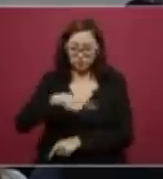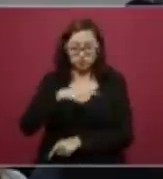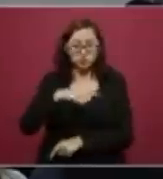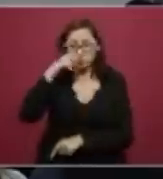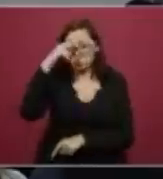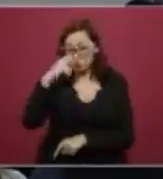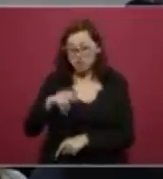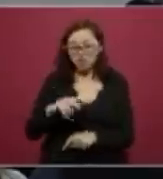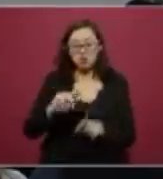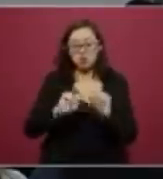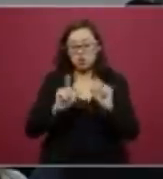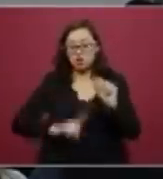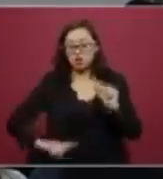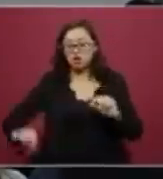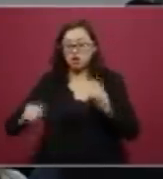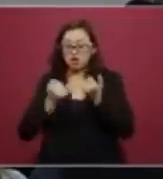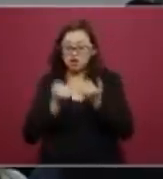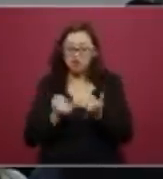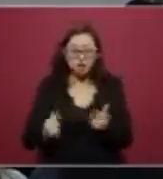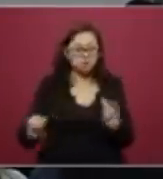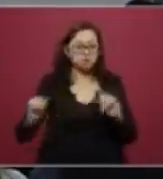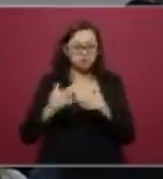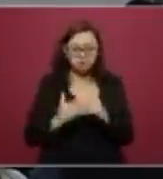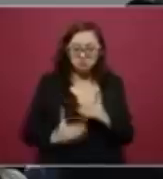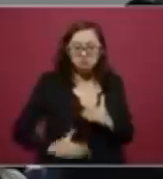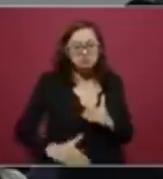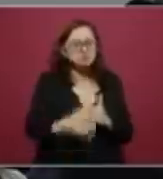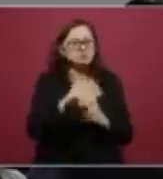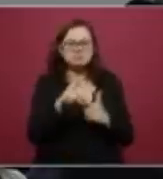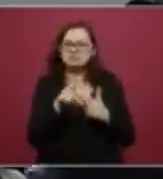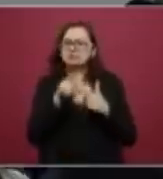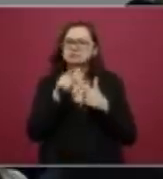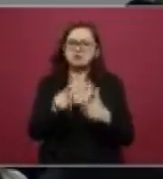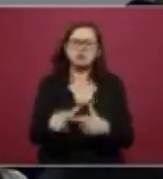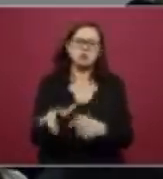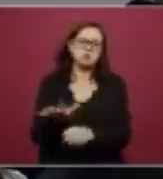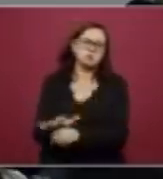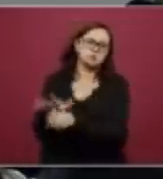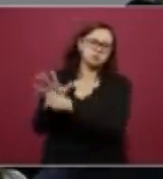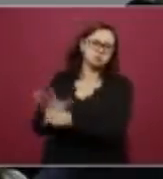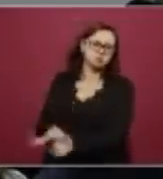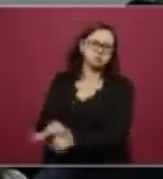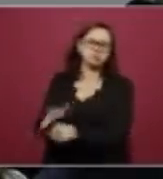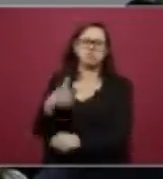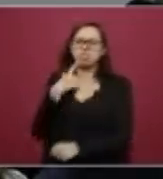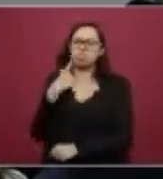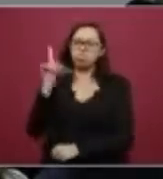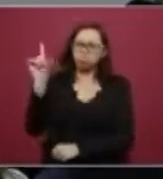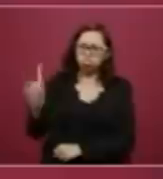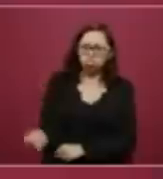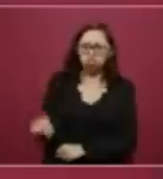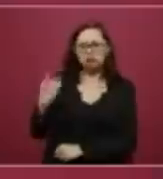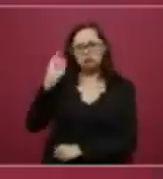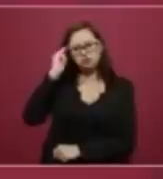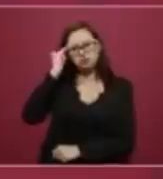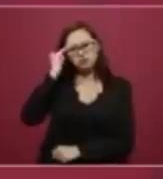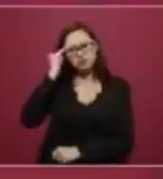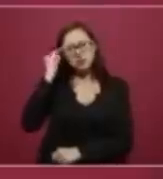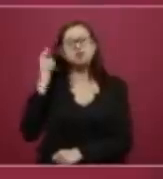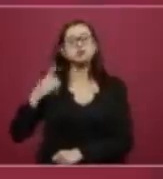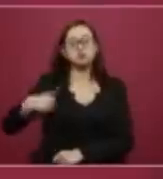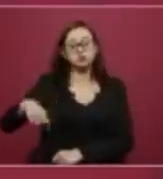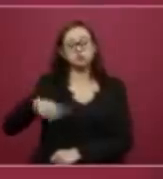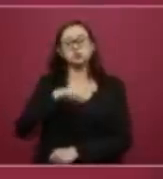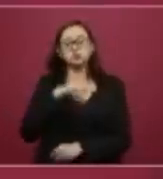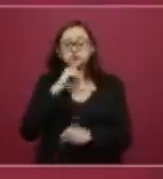con políticas opresivas, con represiones. Nosotros también tenemos